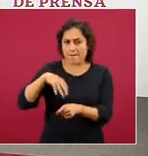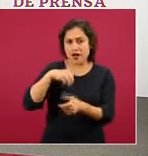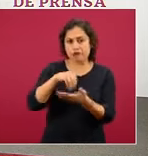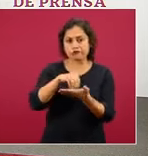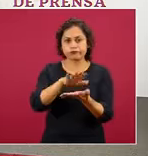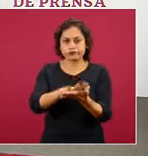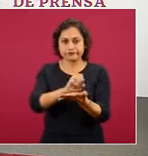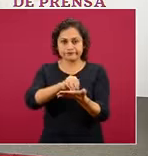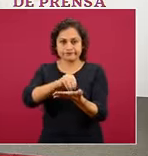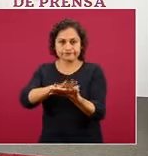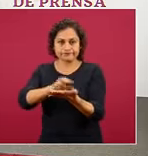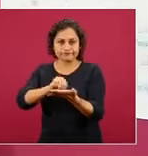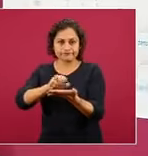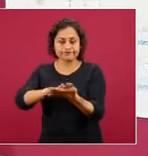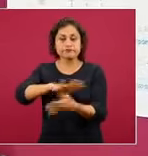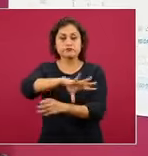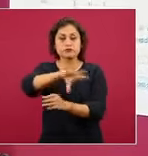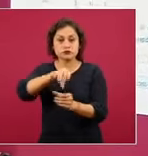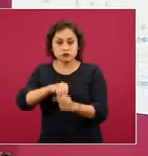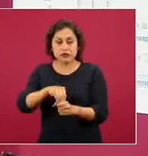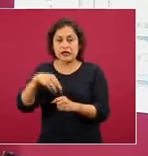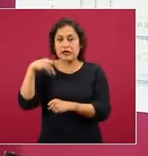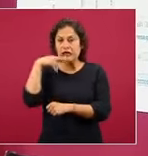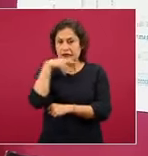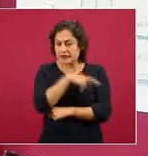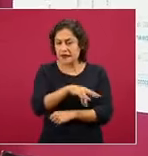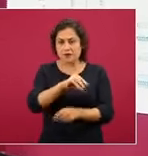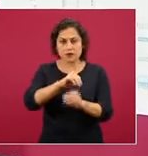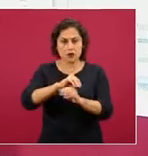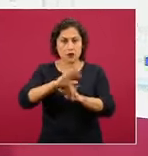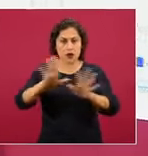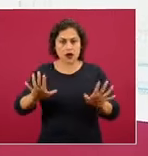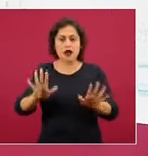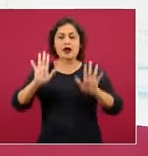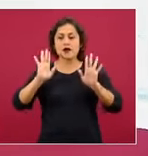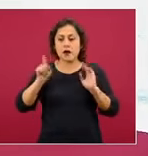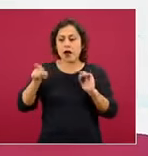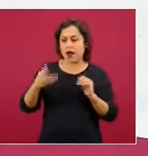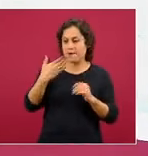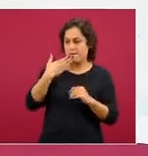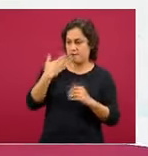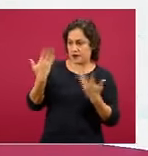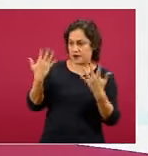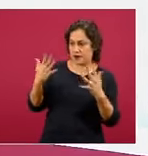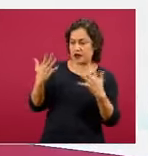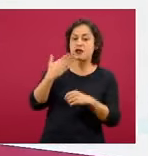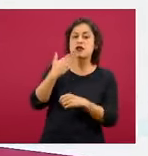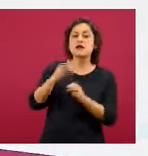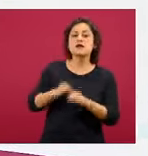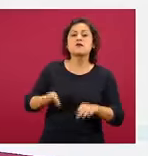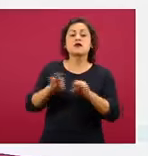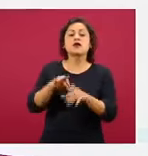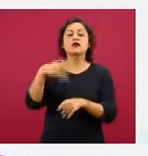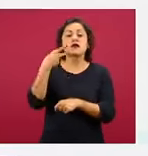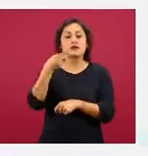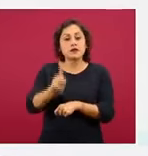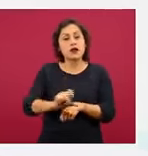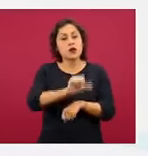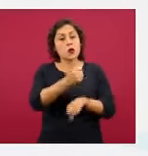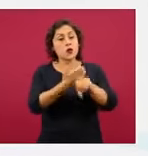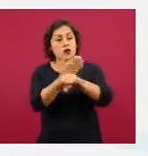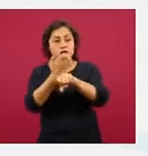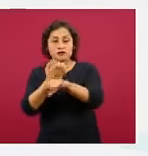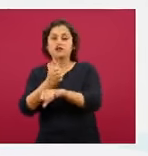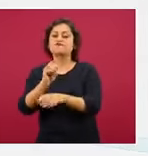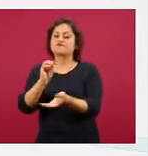completo, más claro, más rápido, es muy importante y se ha logrado, pero en muchas entidades federativas todavía hay cierto